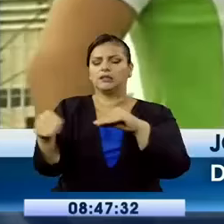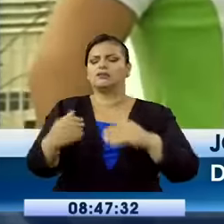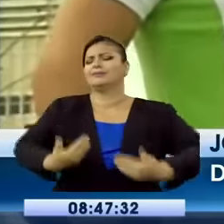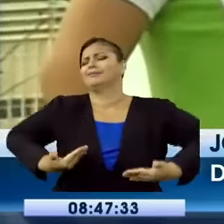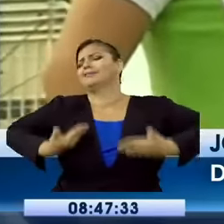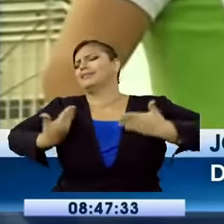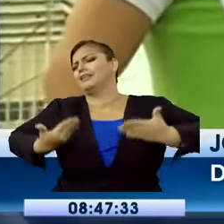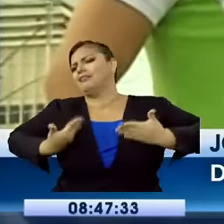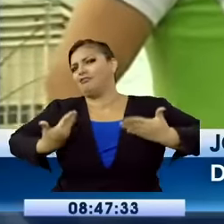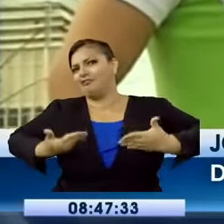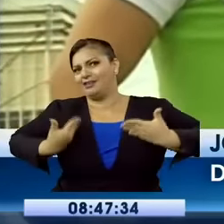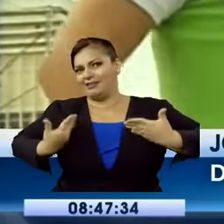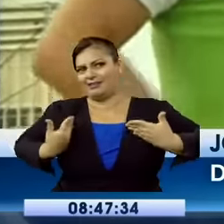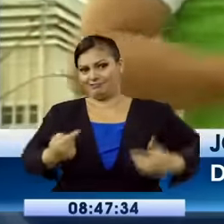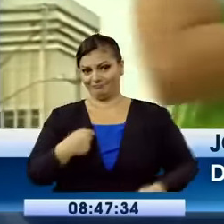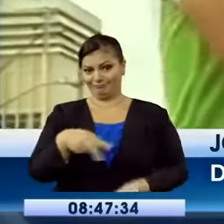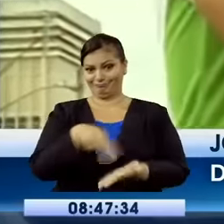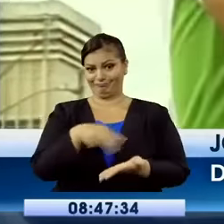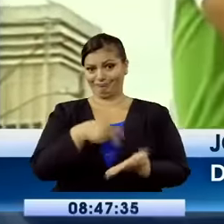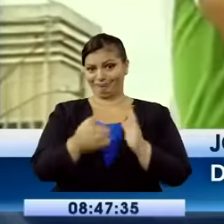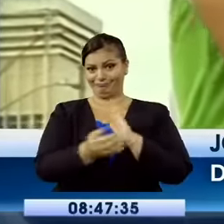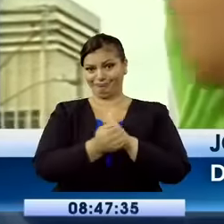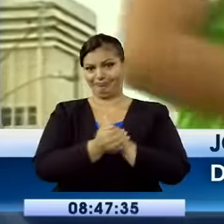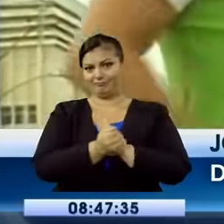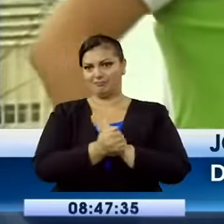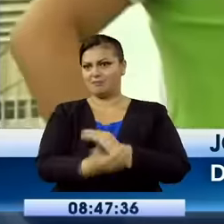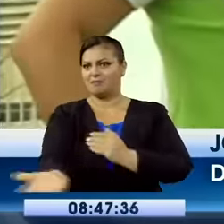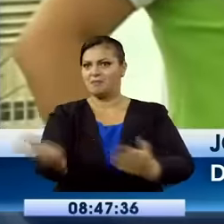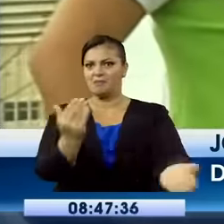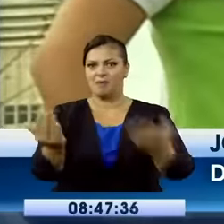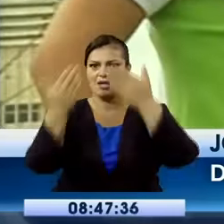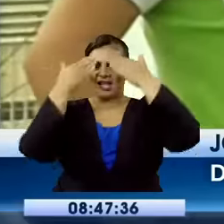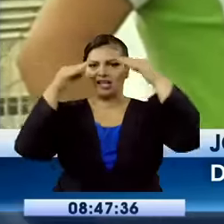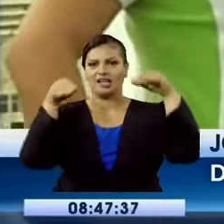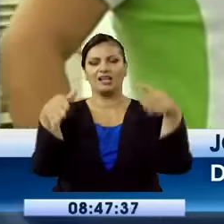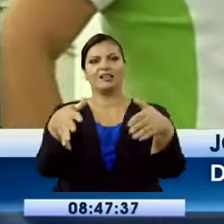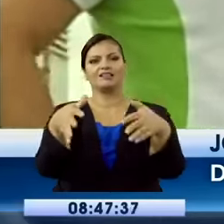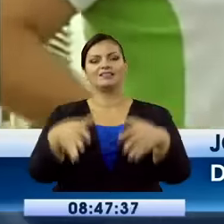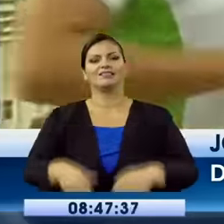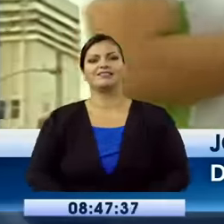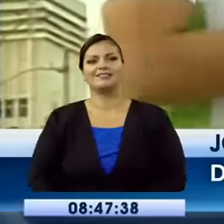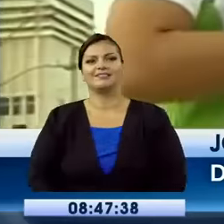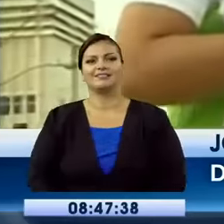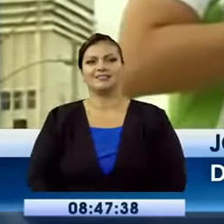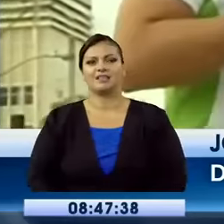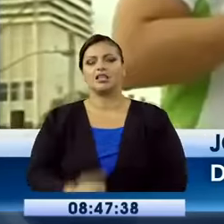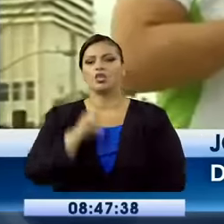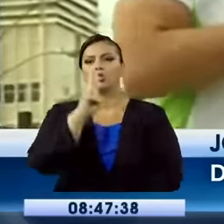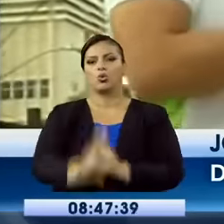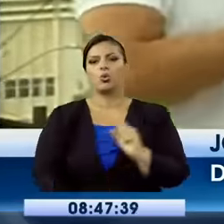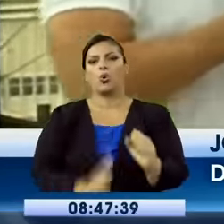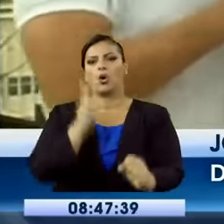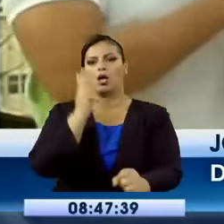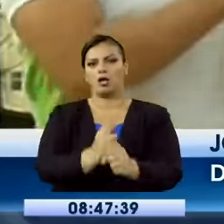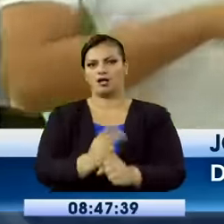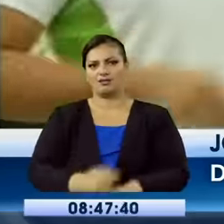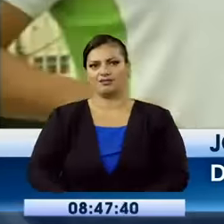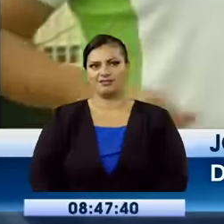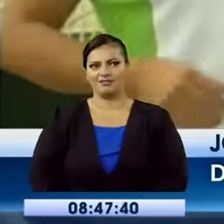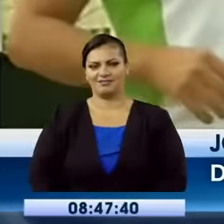las personas. ¿Qué tiempo dedicándose a la bailoterapia? Aproximadamente 2 años. ¿Usted cree que se puede igualar a mí en la